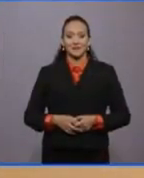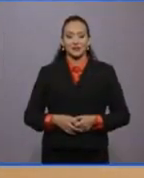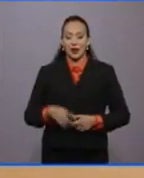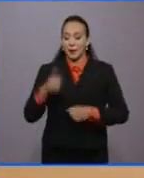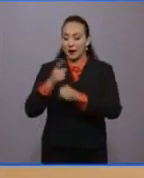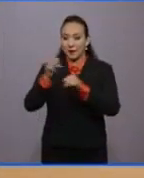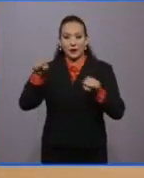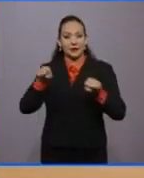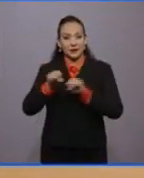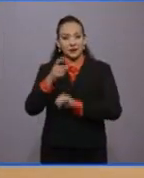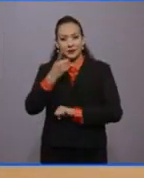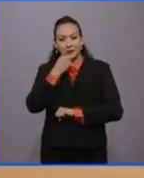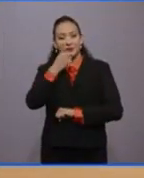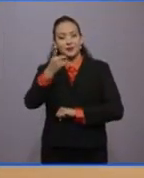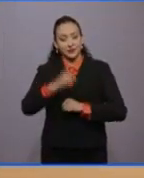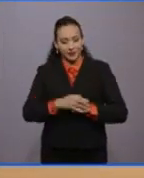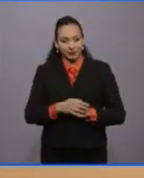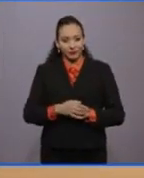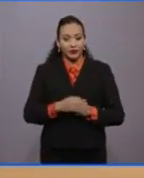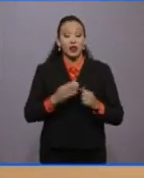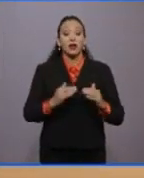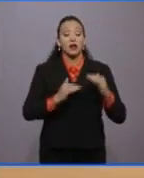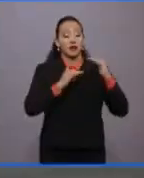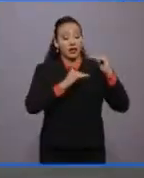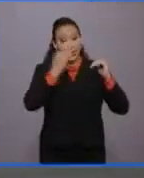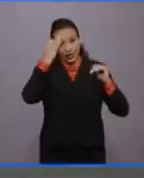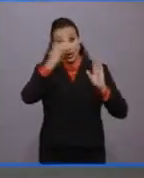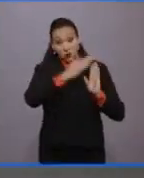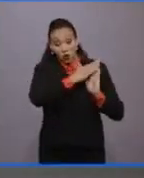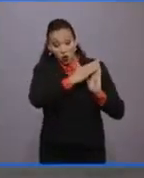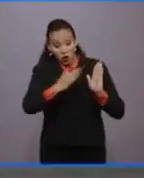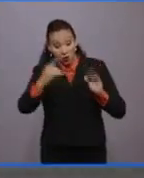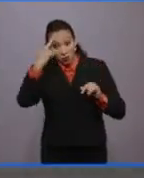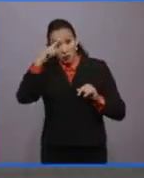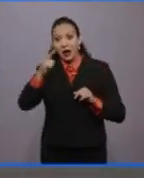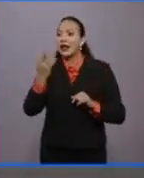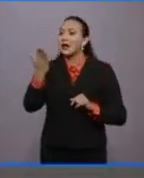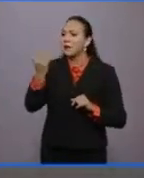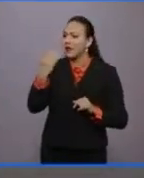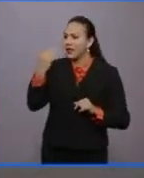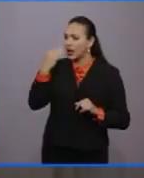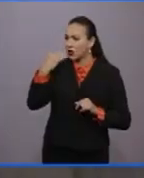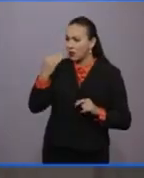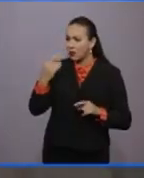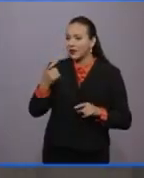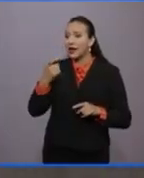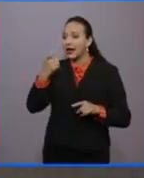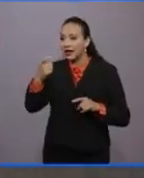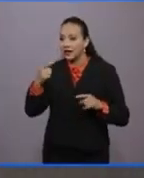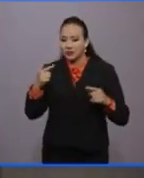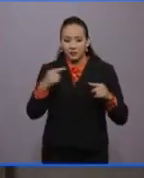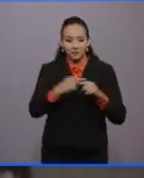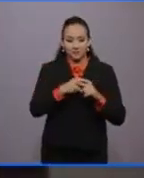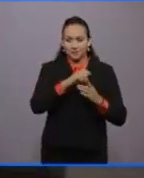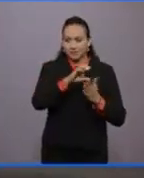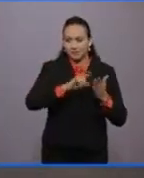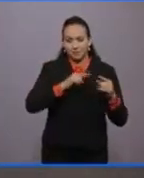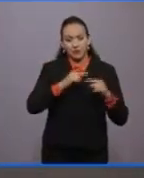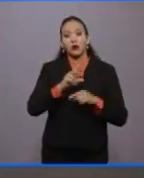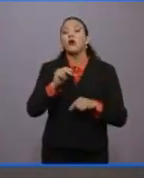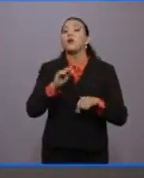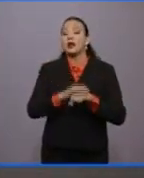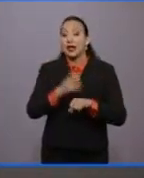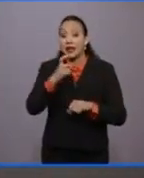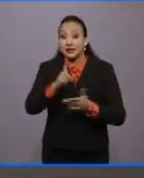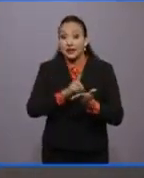La primera sala de la Corte estableció que la fijación de un plazo para reclamar el pago de alimentos es inconstitucional, ya que se trata